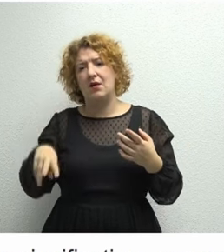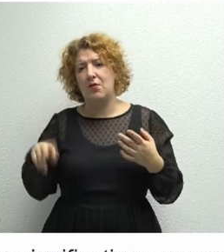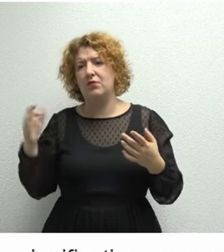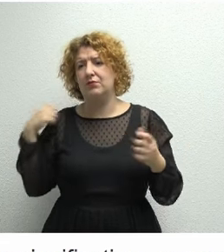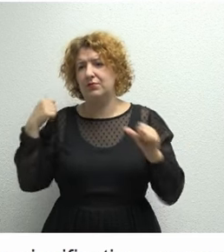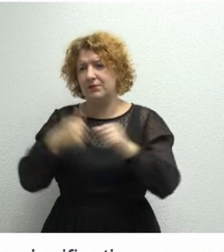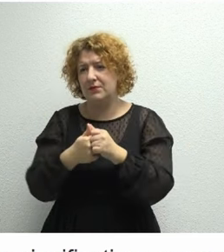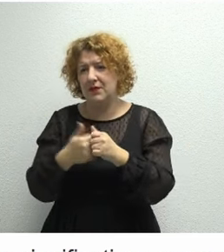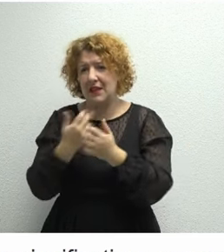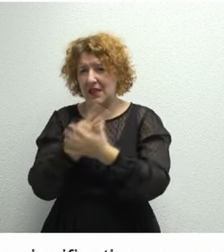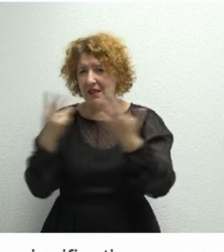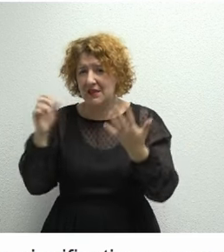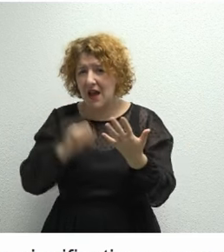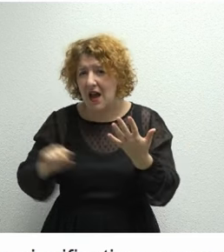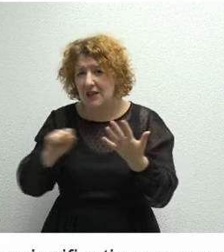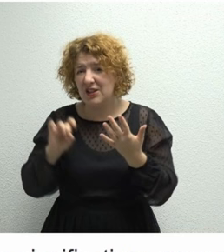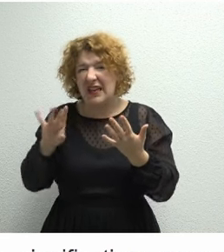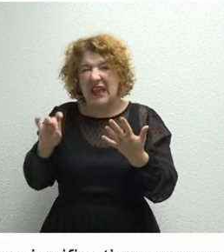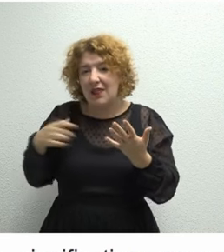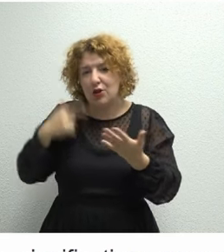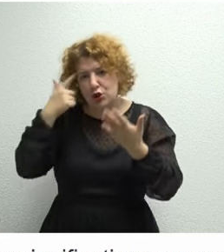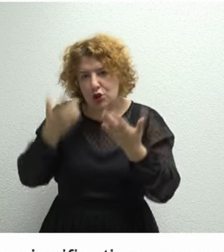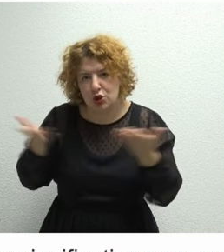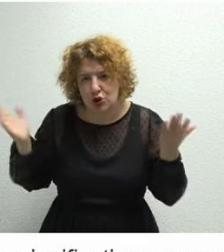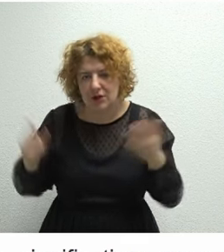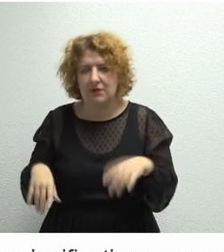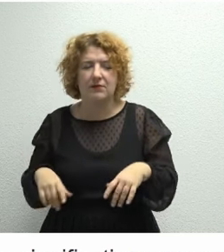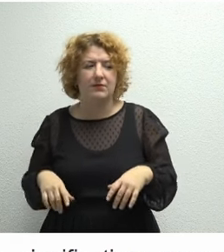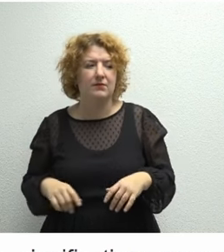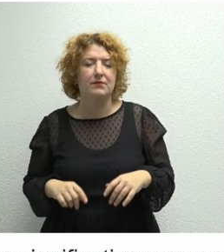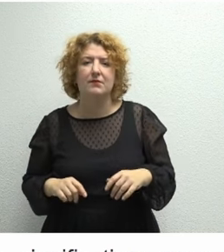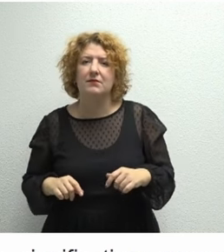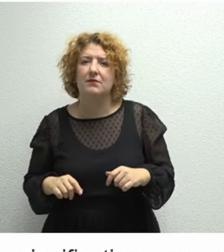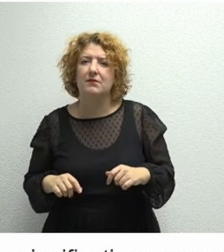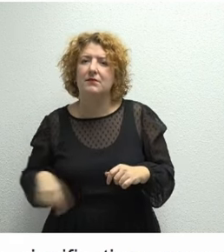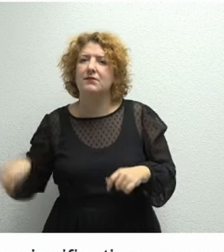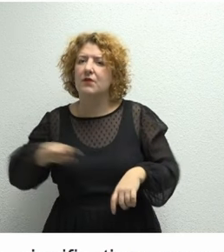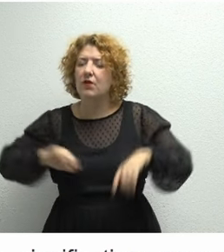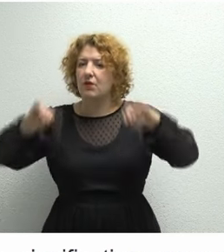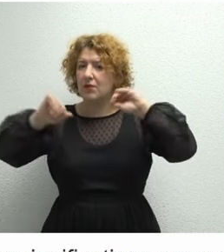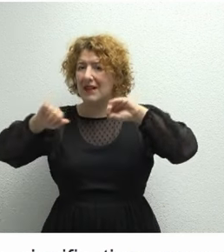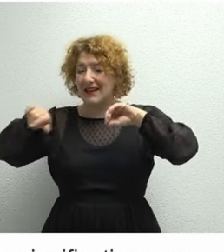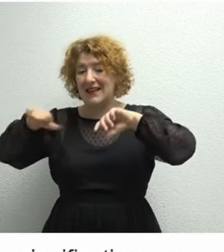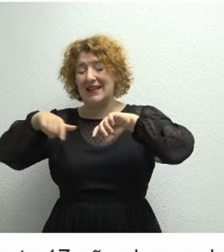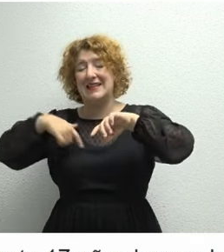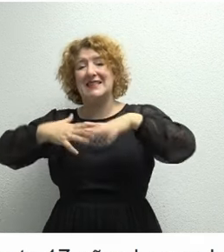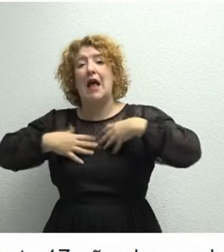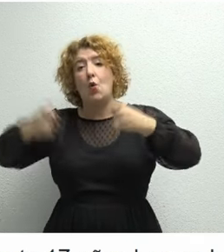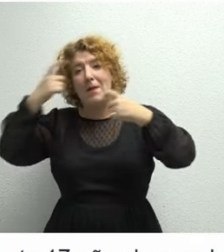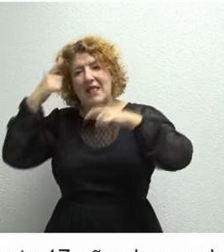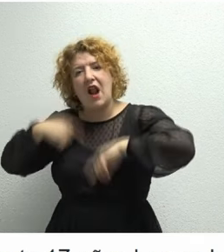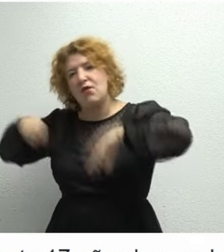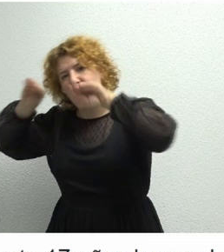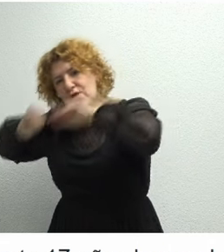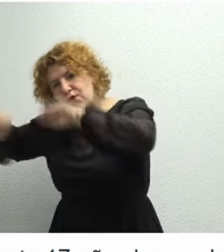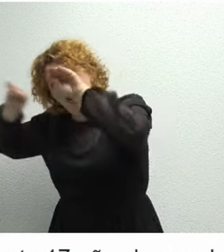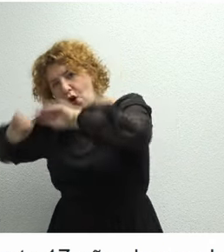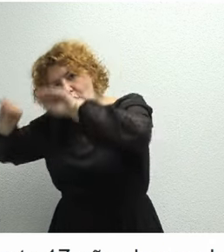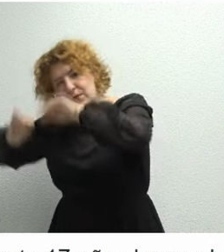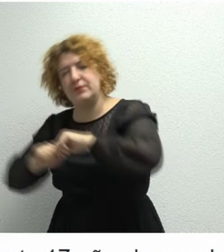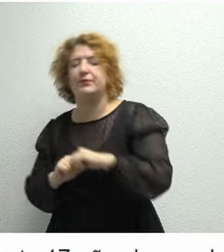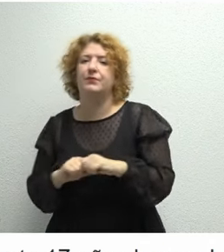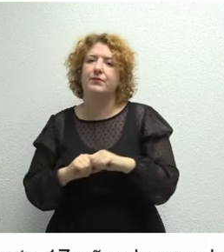Ramón año 17 15 no sé haciendo nosotros yendo a formar a los recursos de Salud Mental yendo